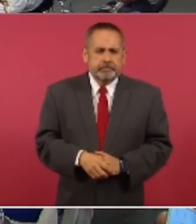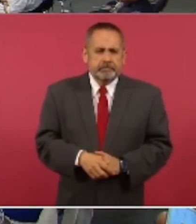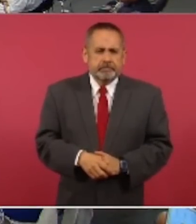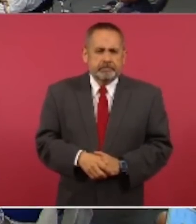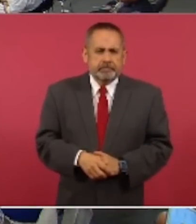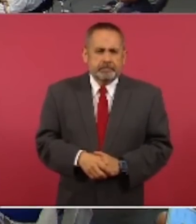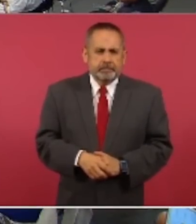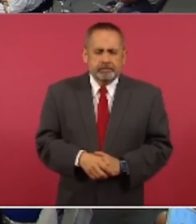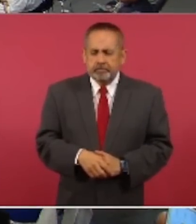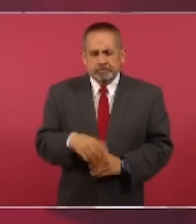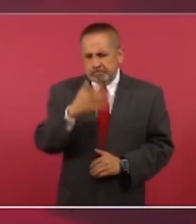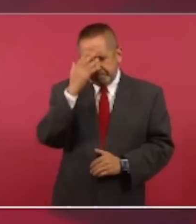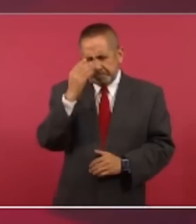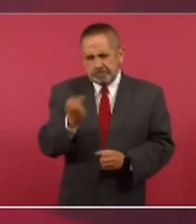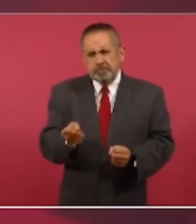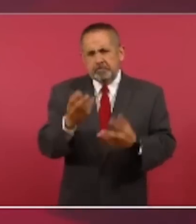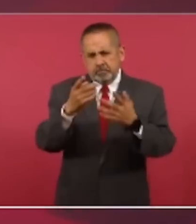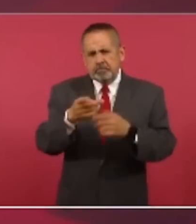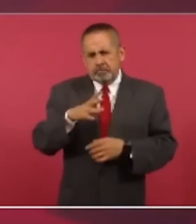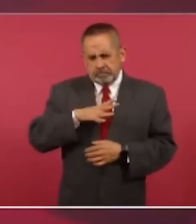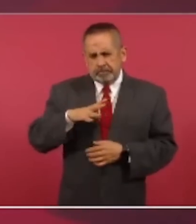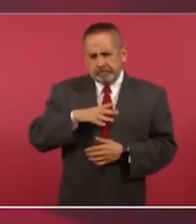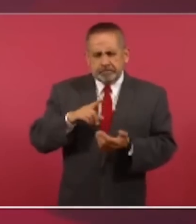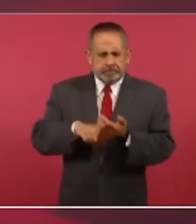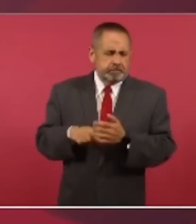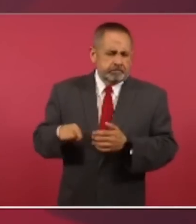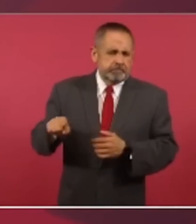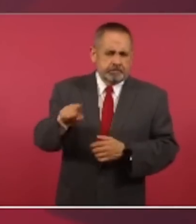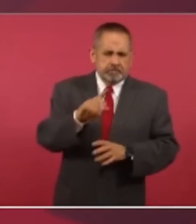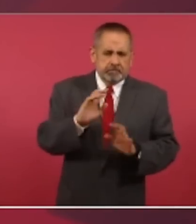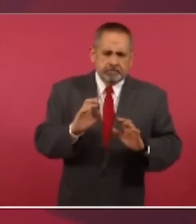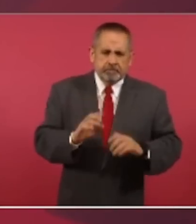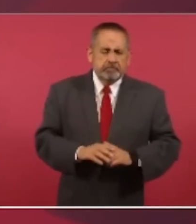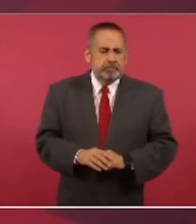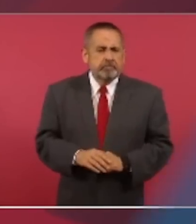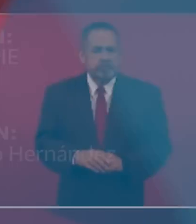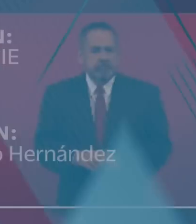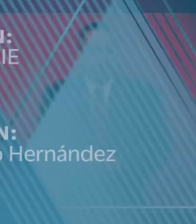ejército? No tengo el dato, pero sí hay, sobre todo